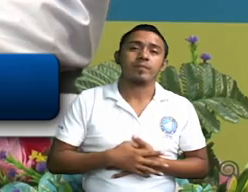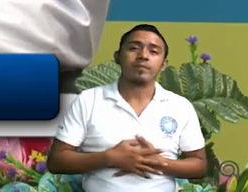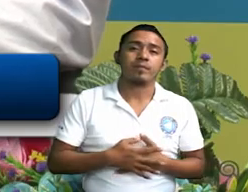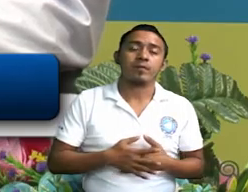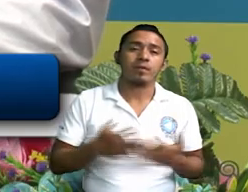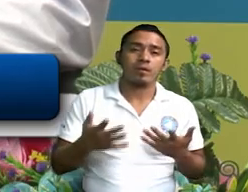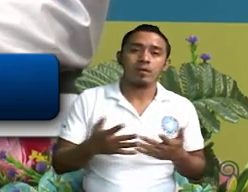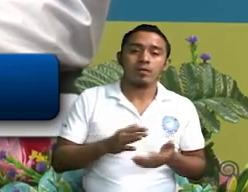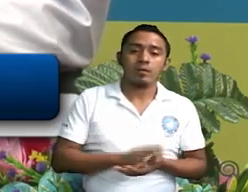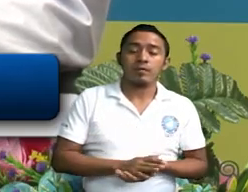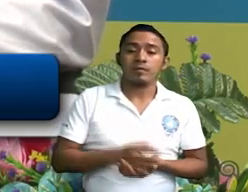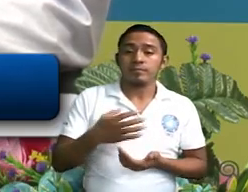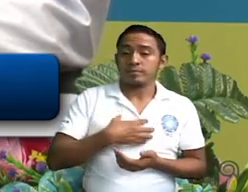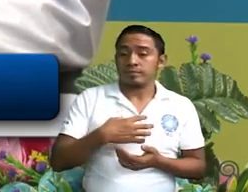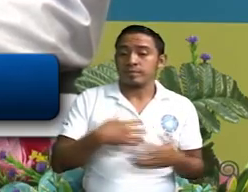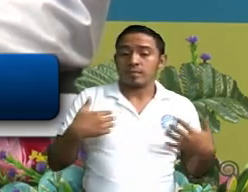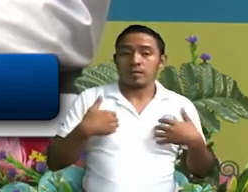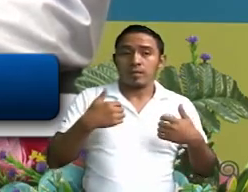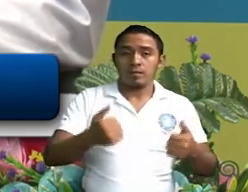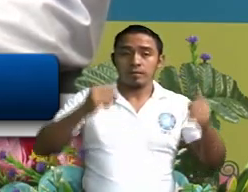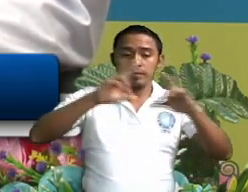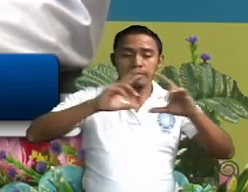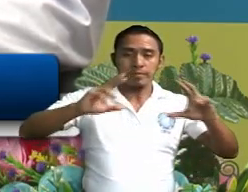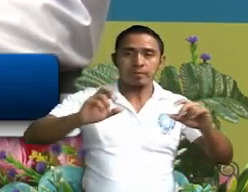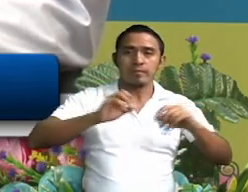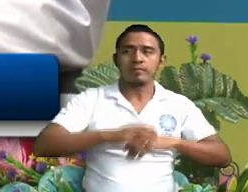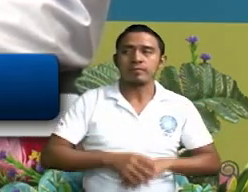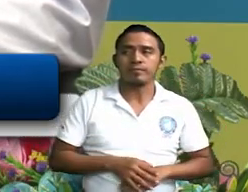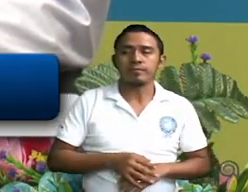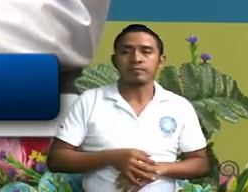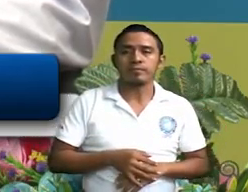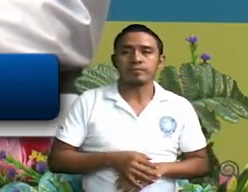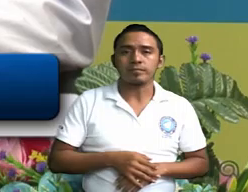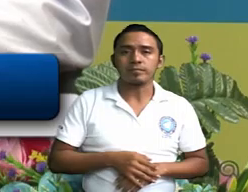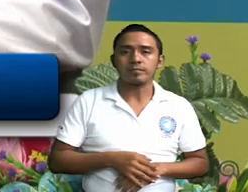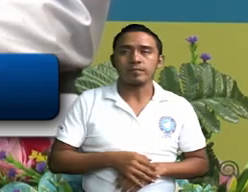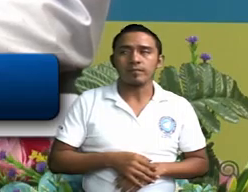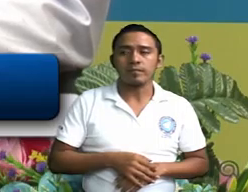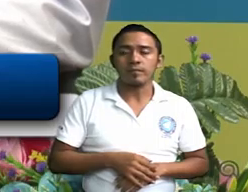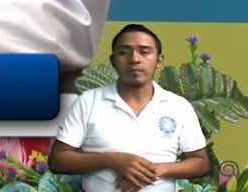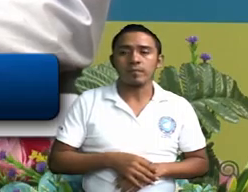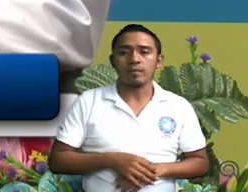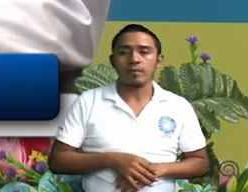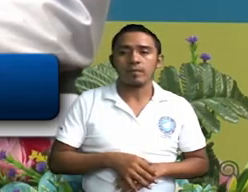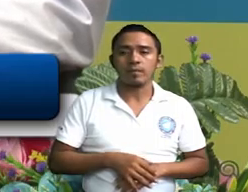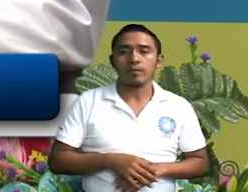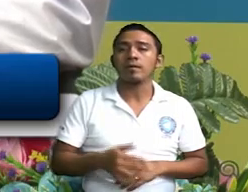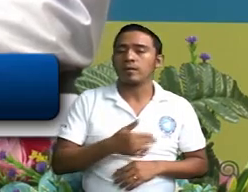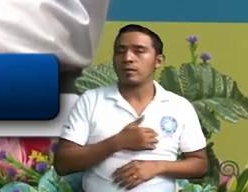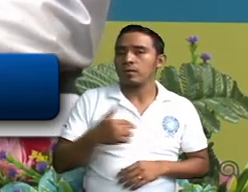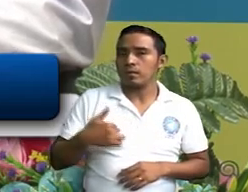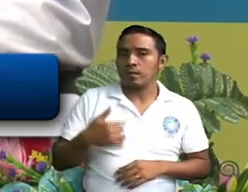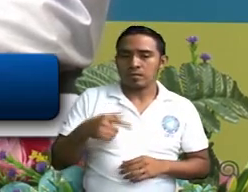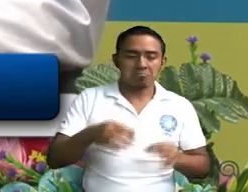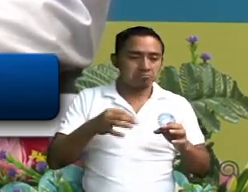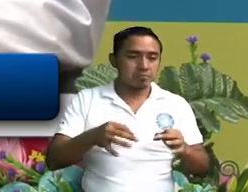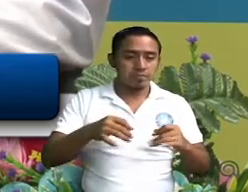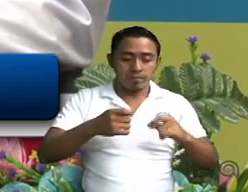La gratuidad del sistema de salud de Nicaragua nos permite realizar